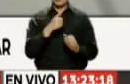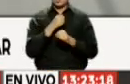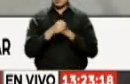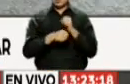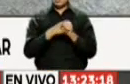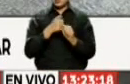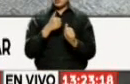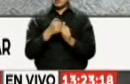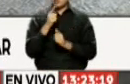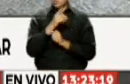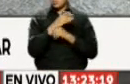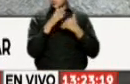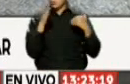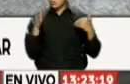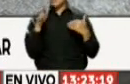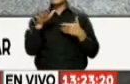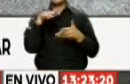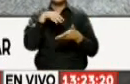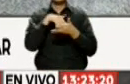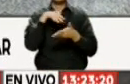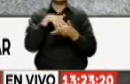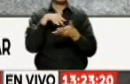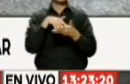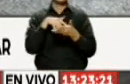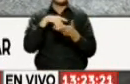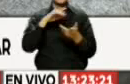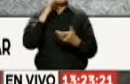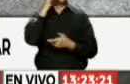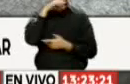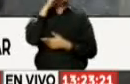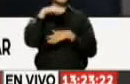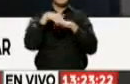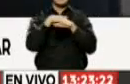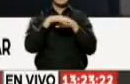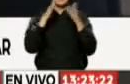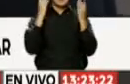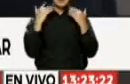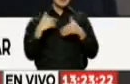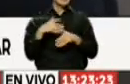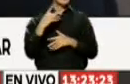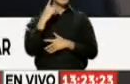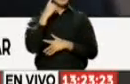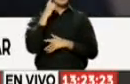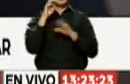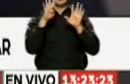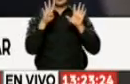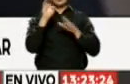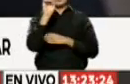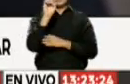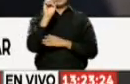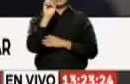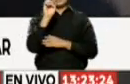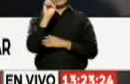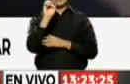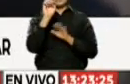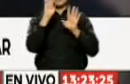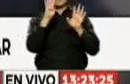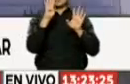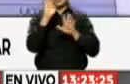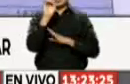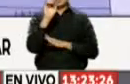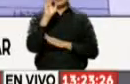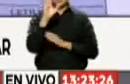años. Durante este tiempo se dedicó a estudiar y dio el examen ser bachiller, obteniendo 90 sobre 100. Recibió